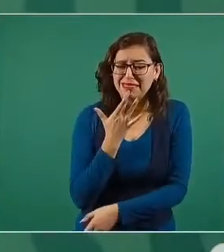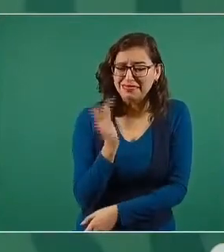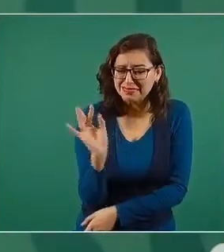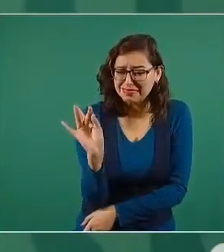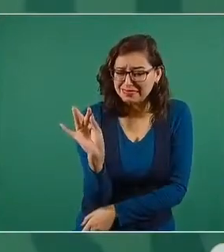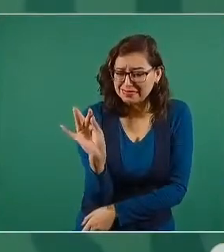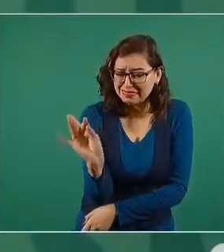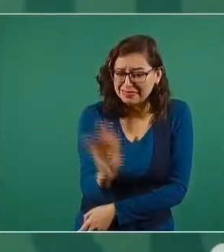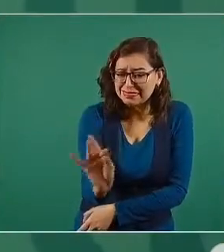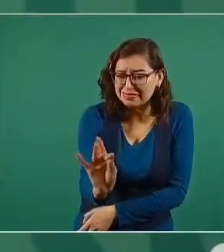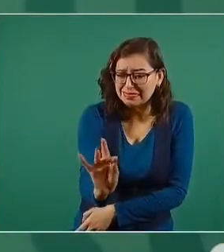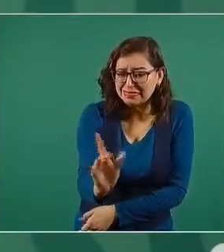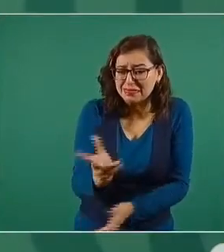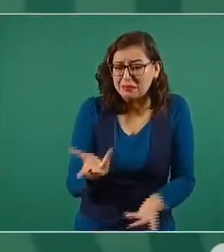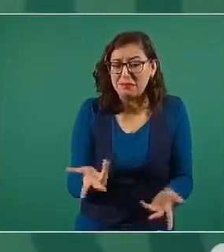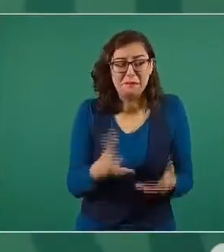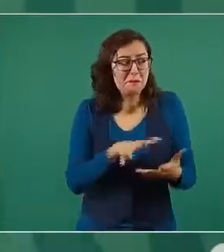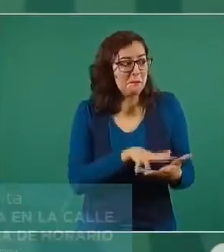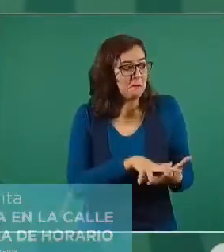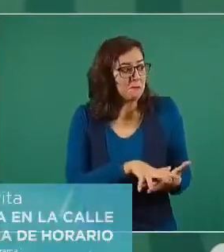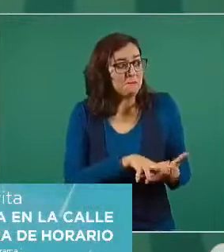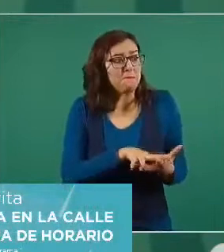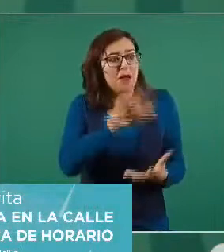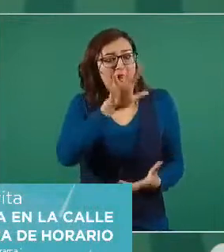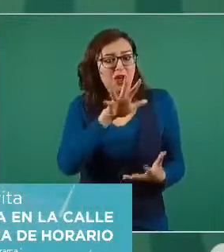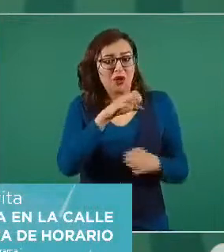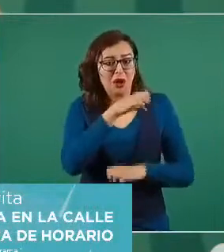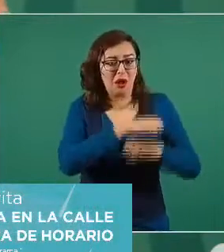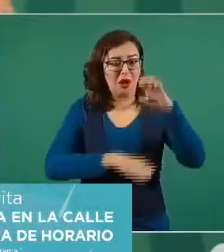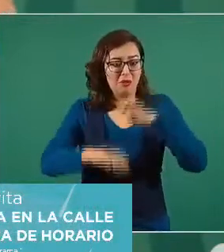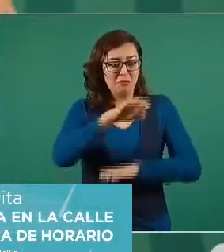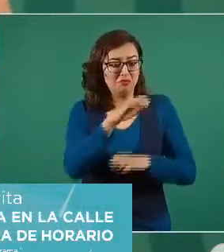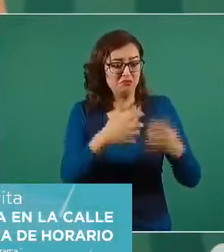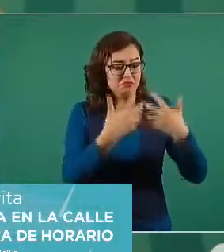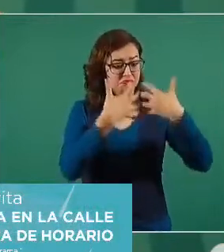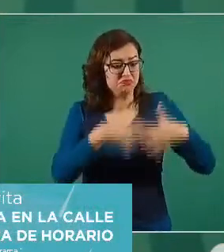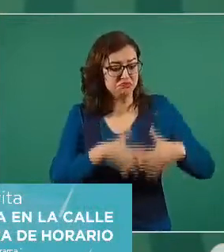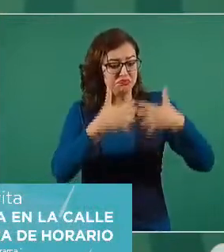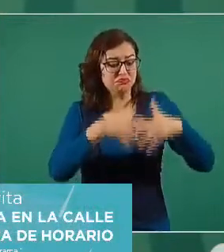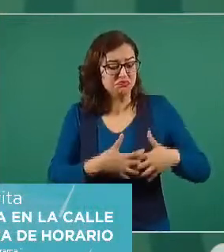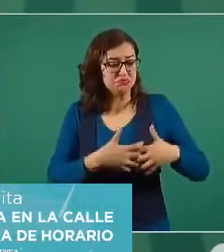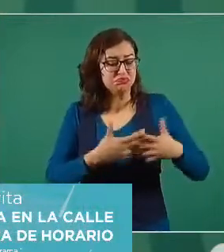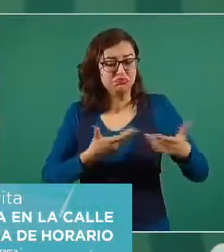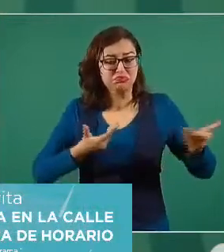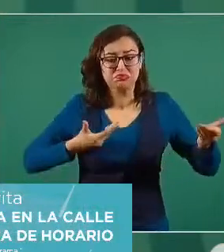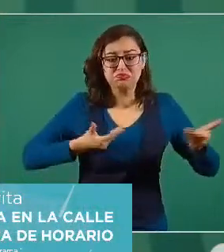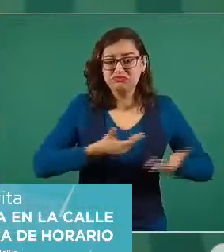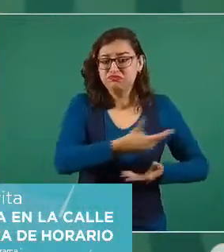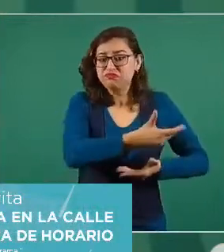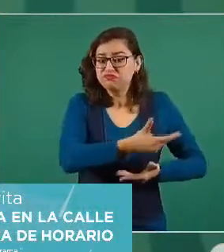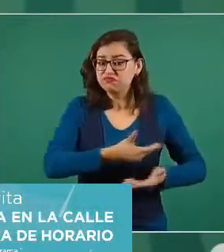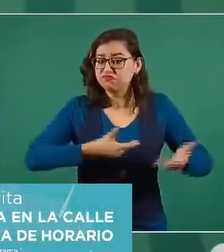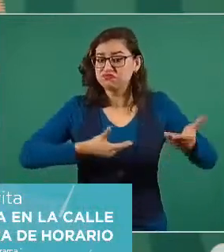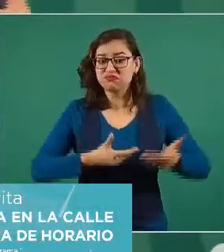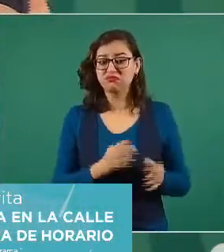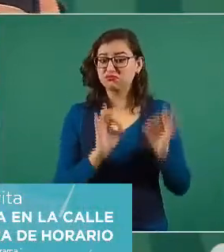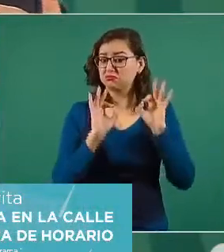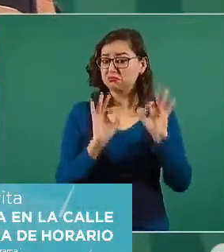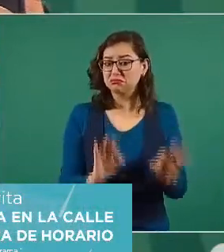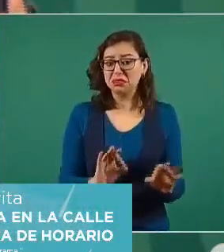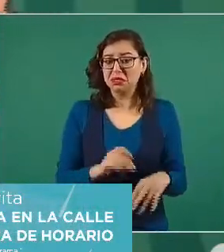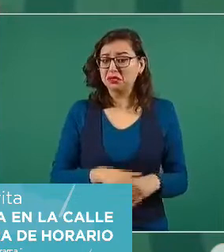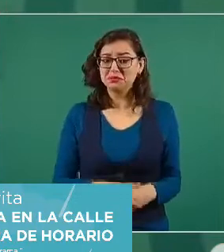de las cadenas productivas, México, Estados Unidos, están